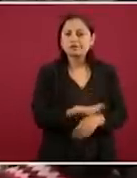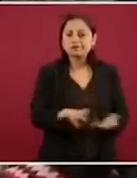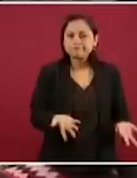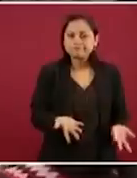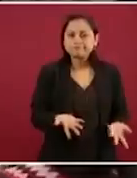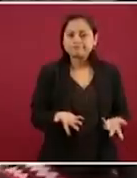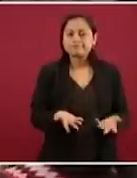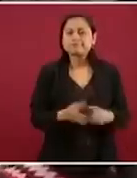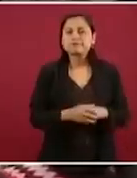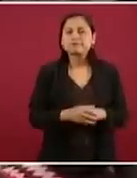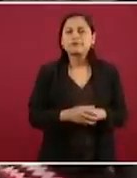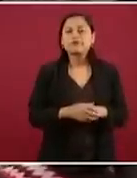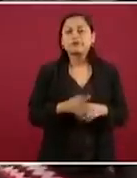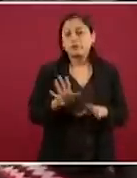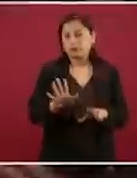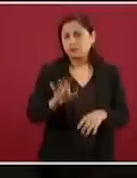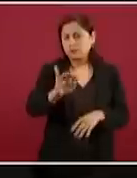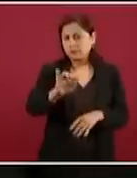estos